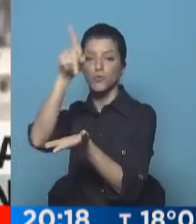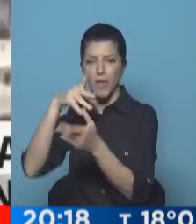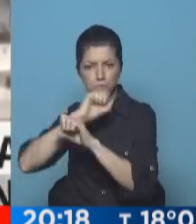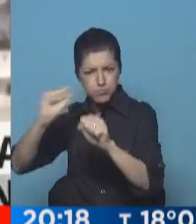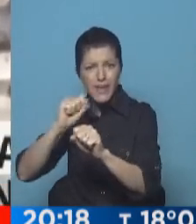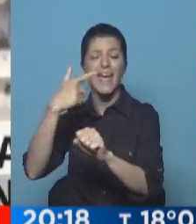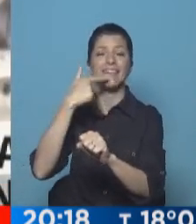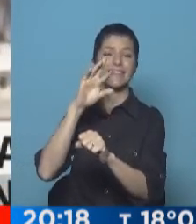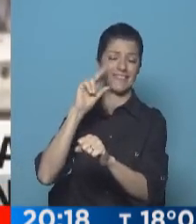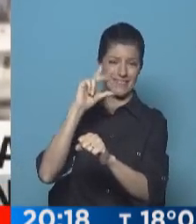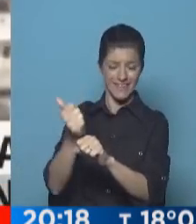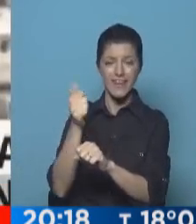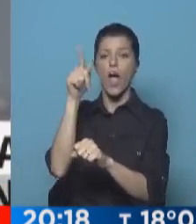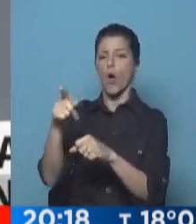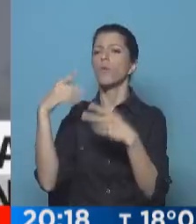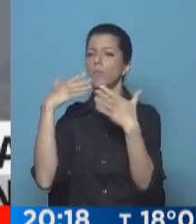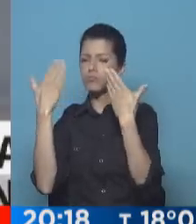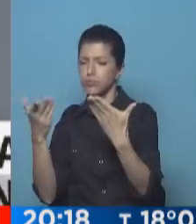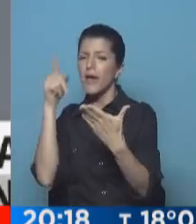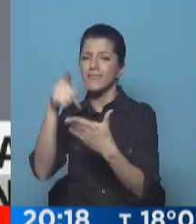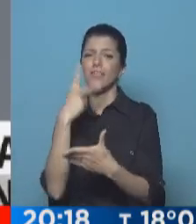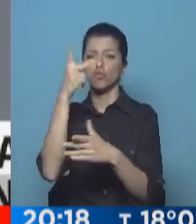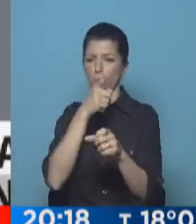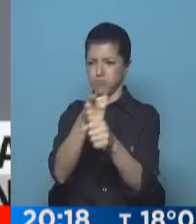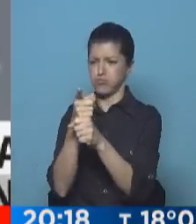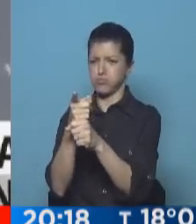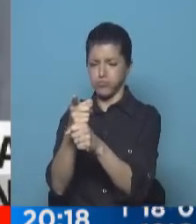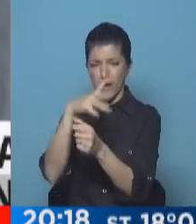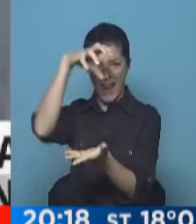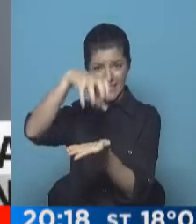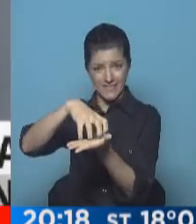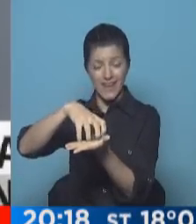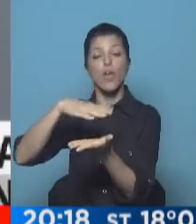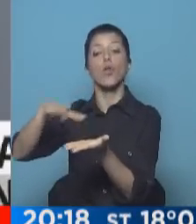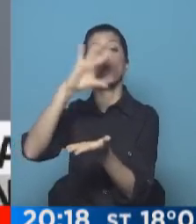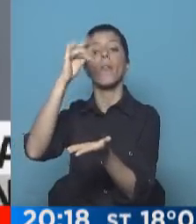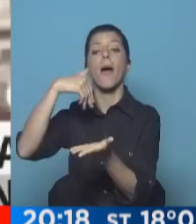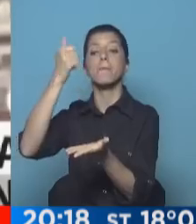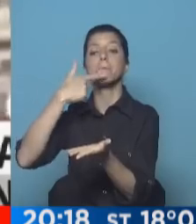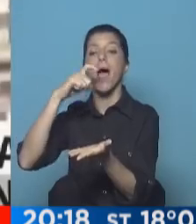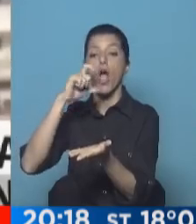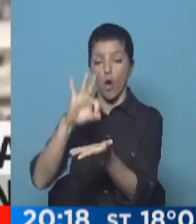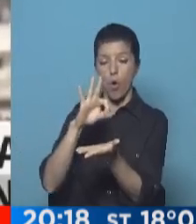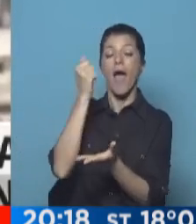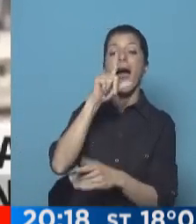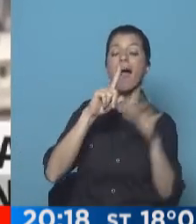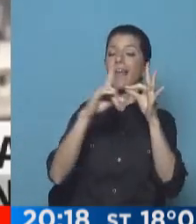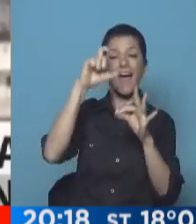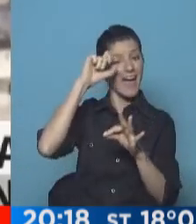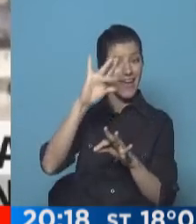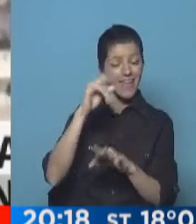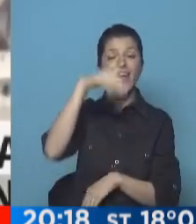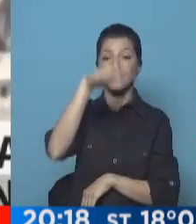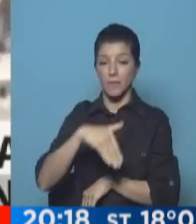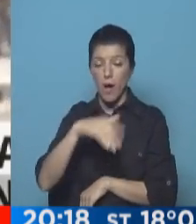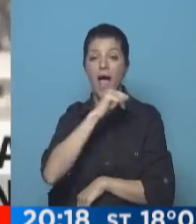favor de Bashar al-Assad y Vladimir Putin, cayeron dos proyectiles en la sede de Damasco. En tanto, Al-Qaeda llamó a los yihadistas del